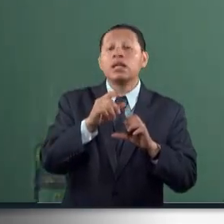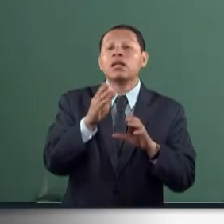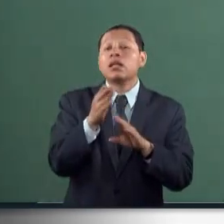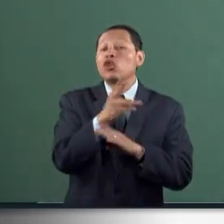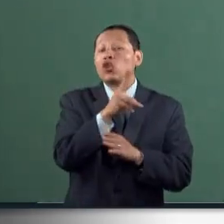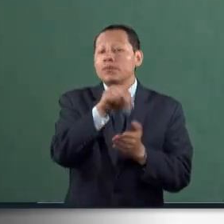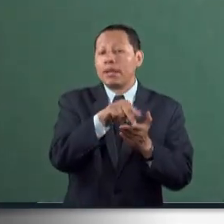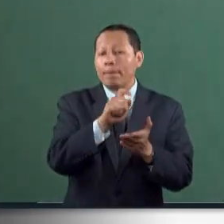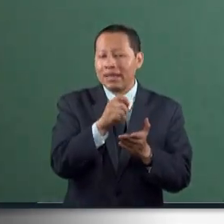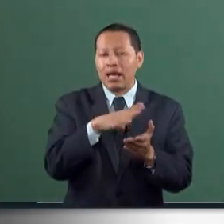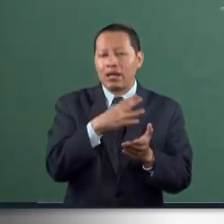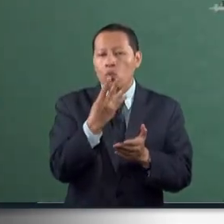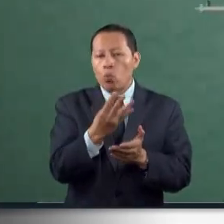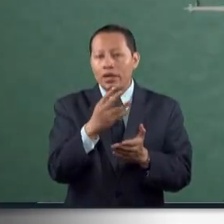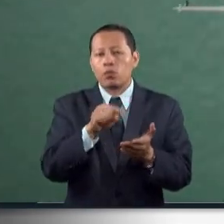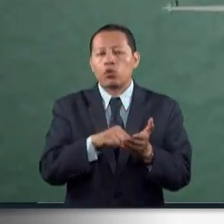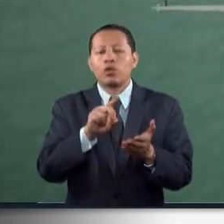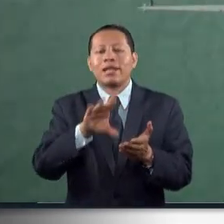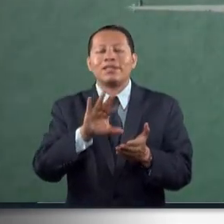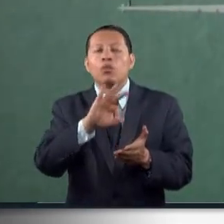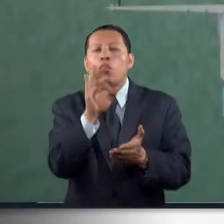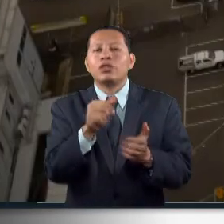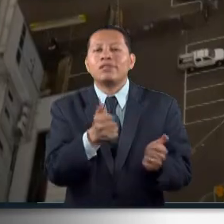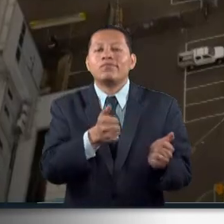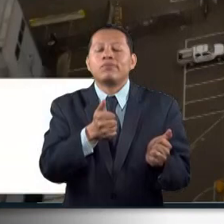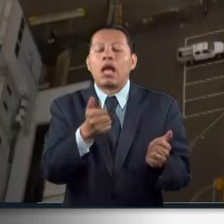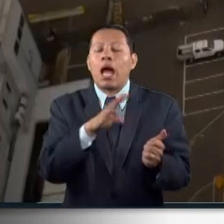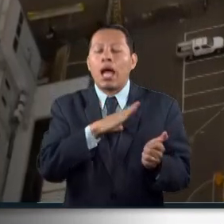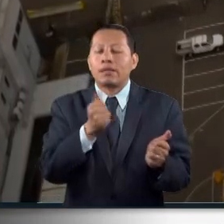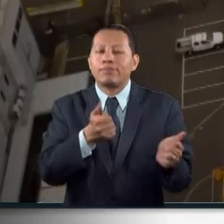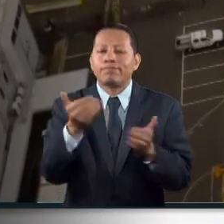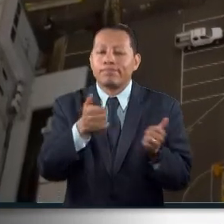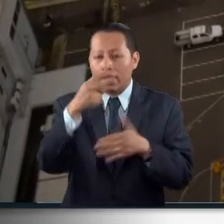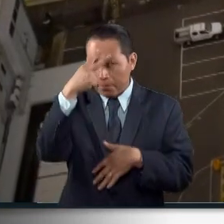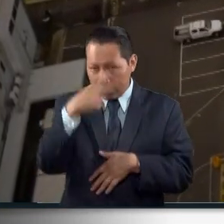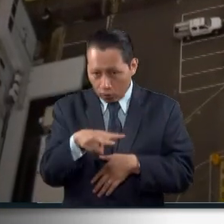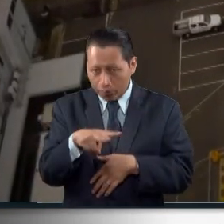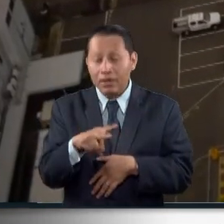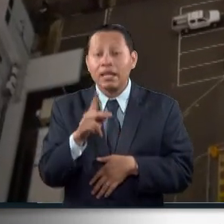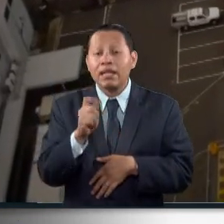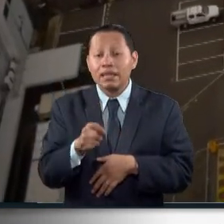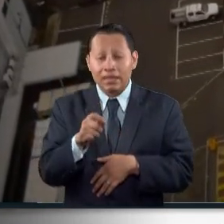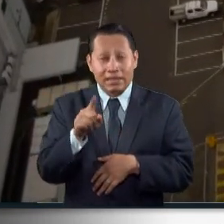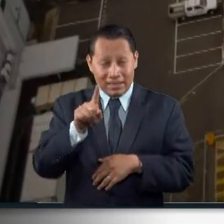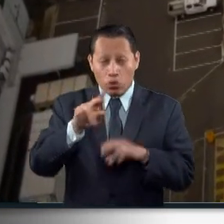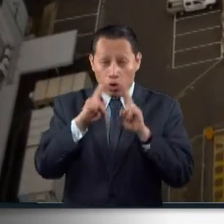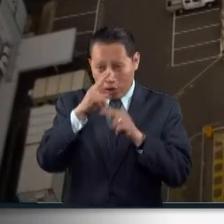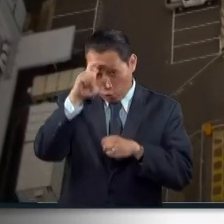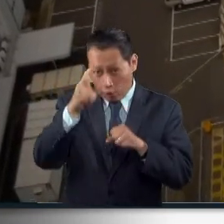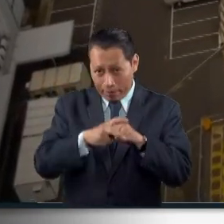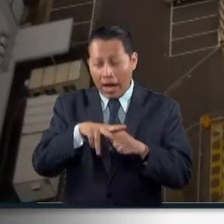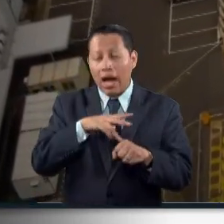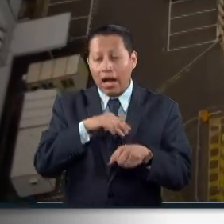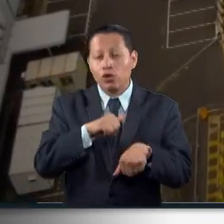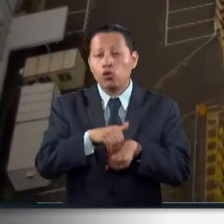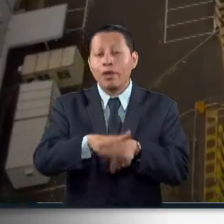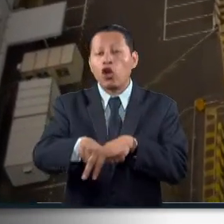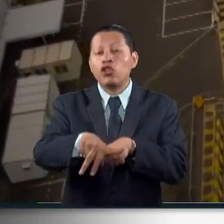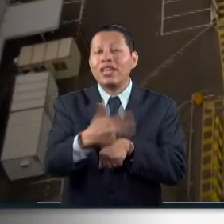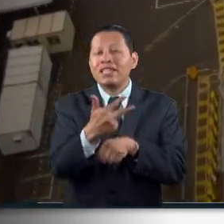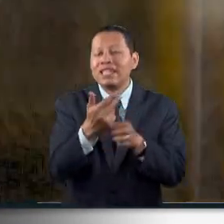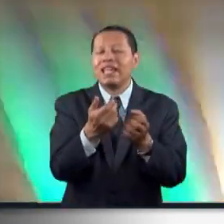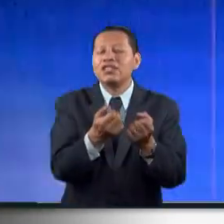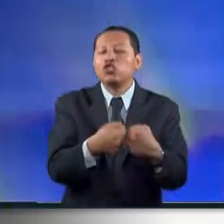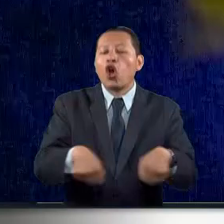el 4.35% de las exportaciones de México. Y México es, para el viejo continente, el 13º socio comercial de la